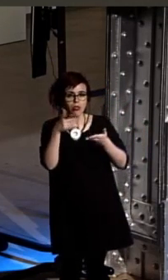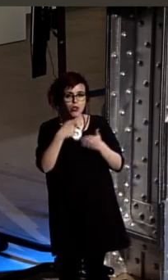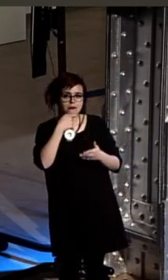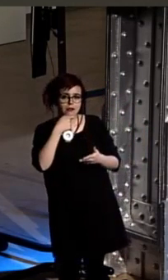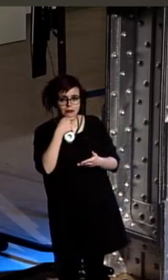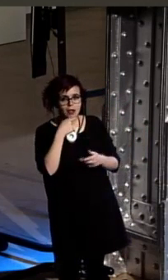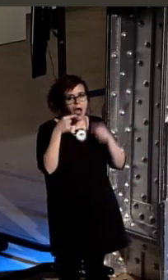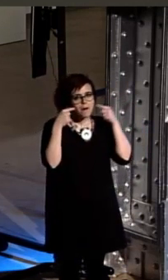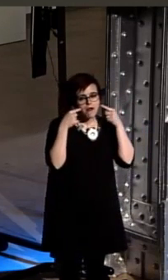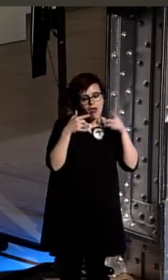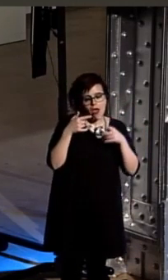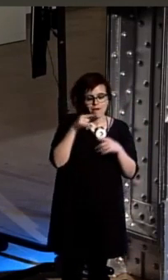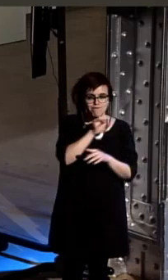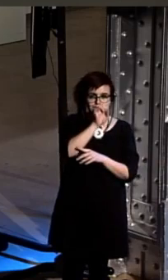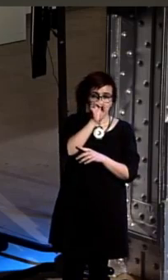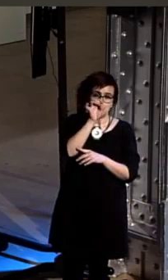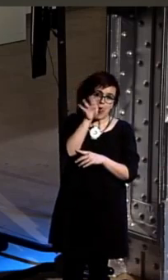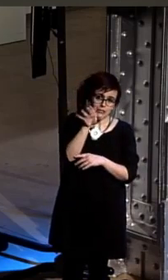cultural muy grande y